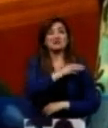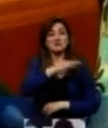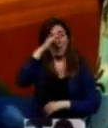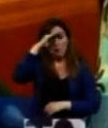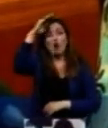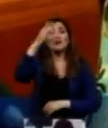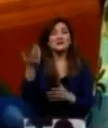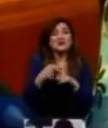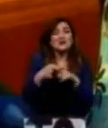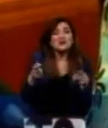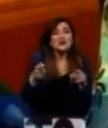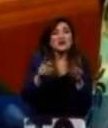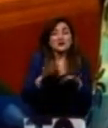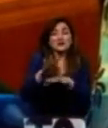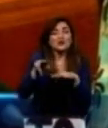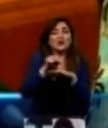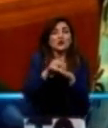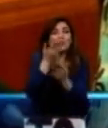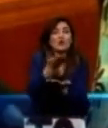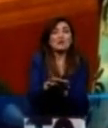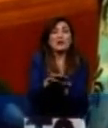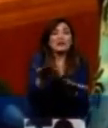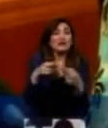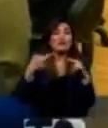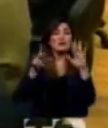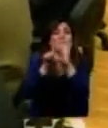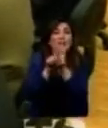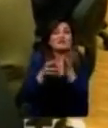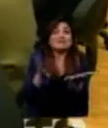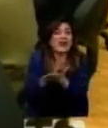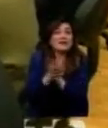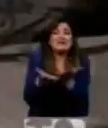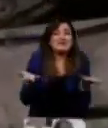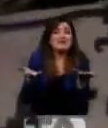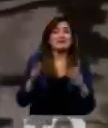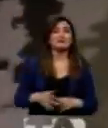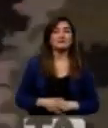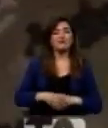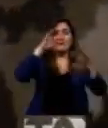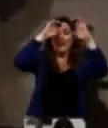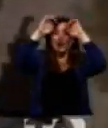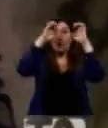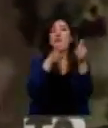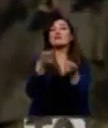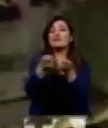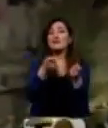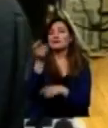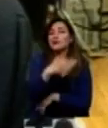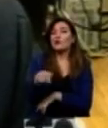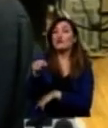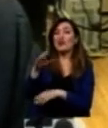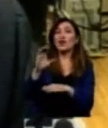el Ejecutivo, la CNI, ninguno propone una reforma legal. Además, proponen como estrategia más controles en la